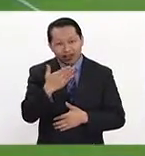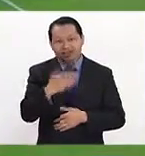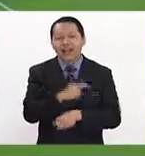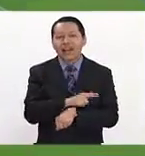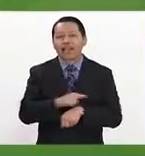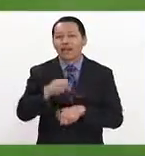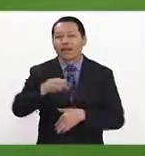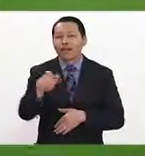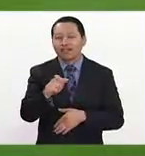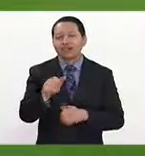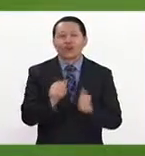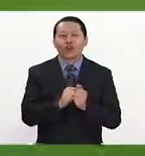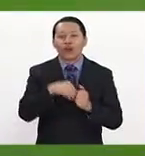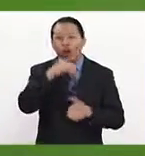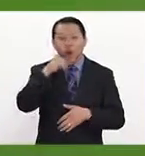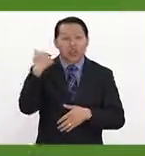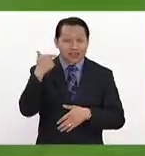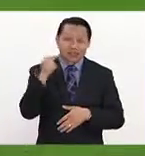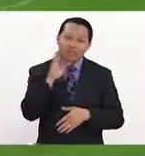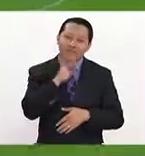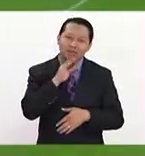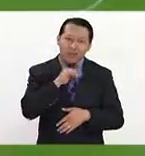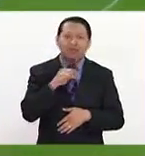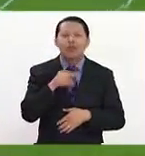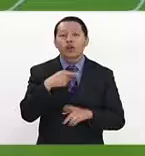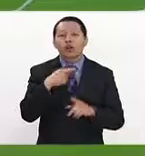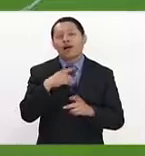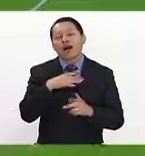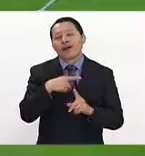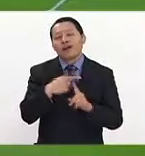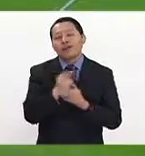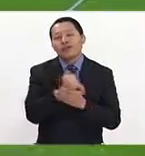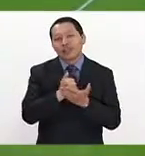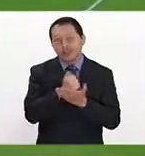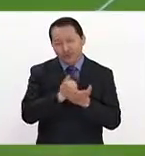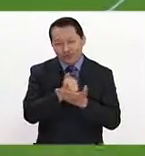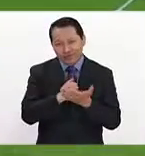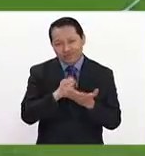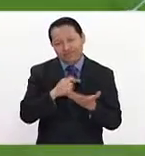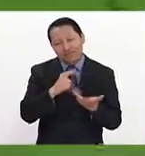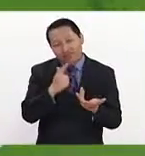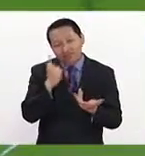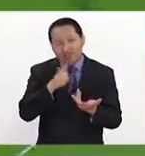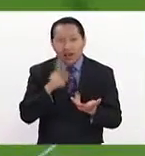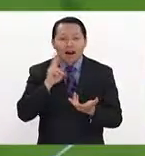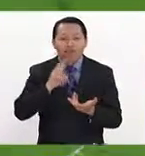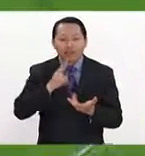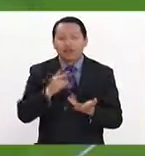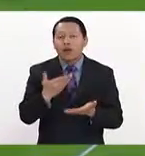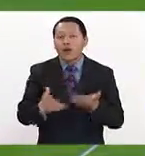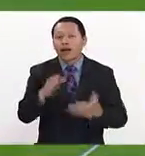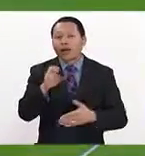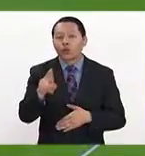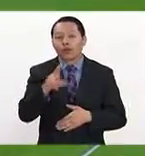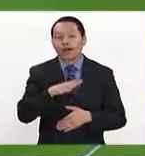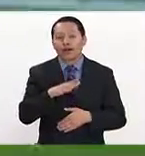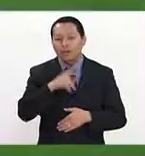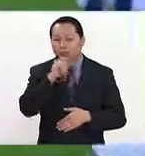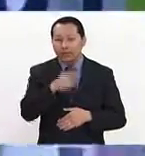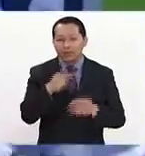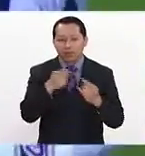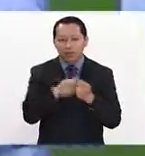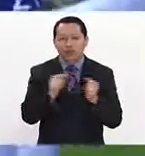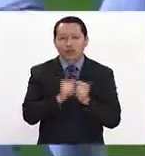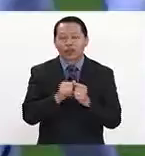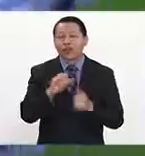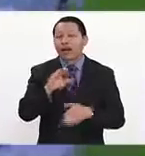Liga MX. Con Chivas no le había ido tan mal. Con Cruz Azul, pues más pena que gloria. Vamos a ver qué sucede ahora con Pumas, que estará en el ataque junto